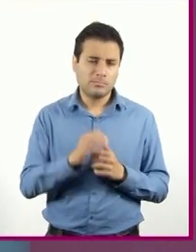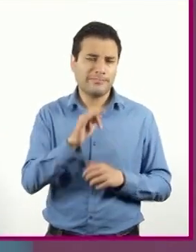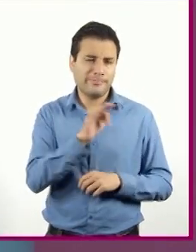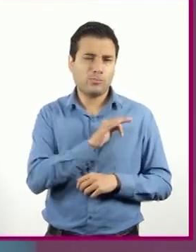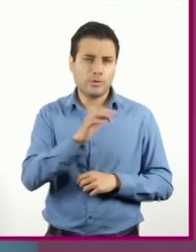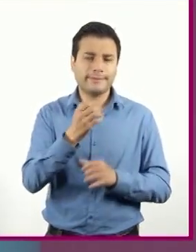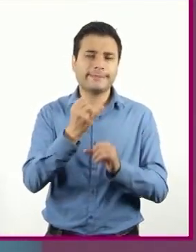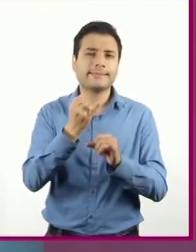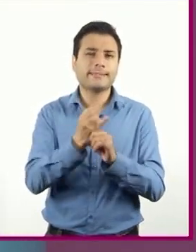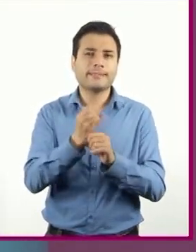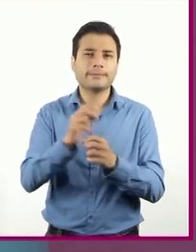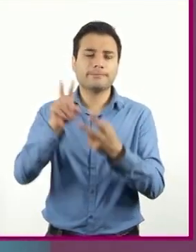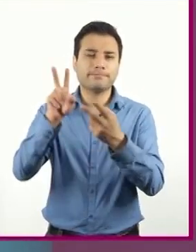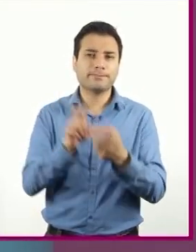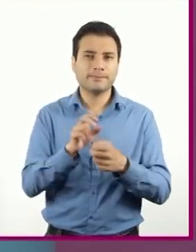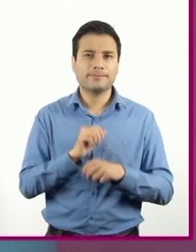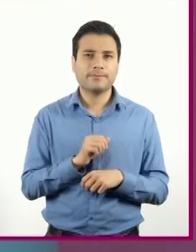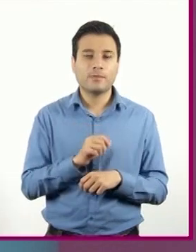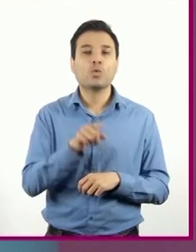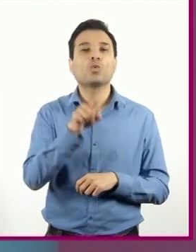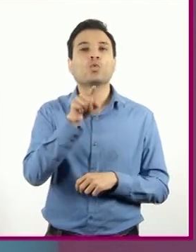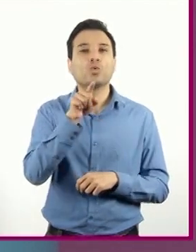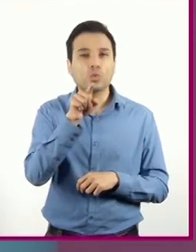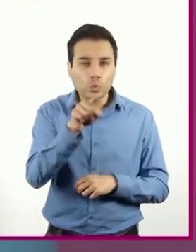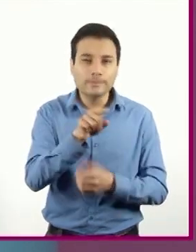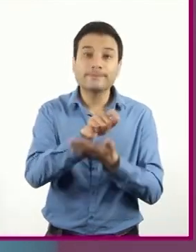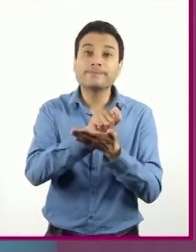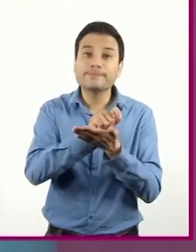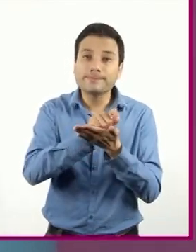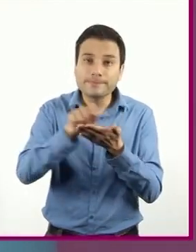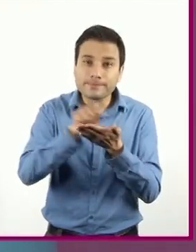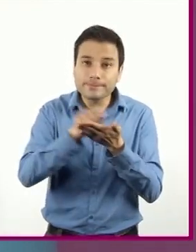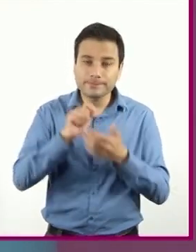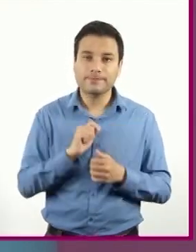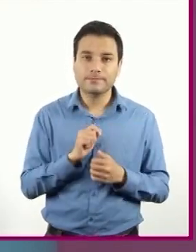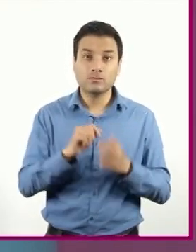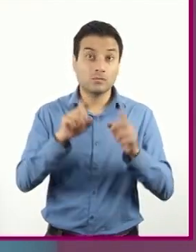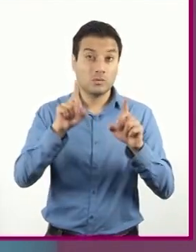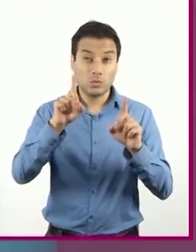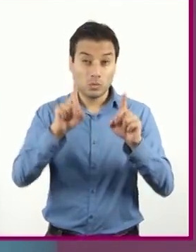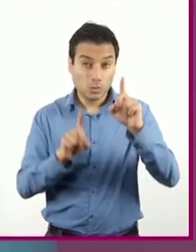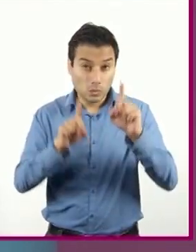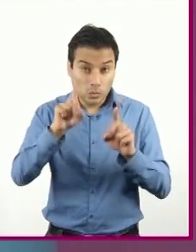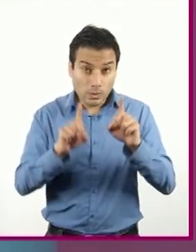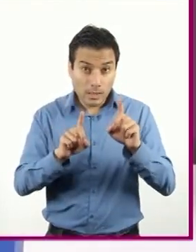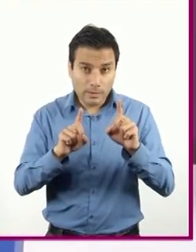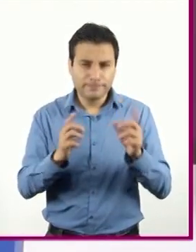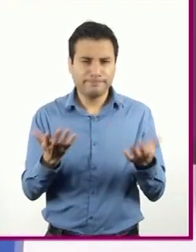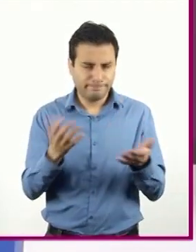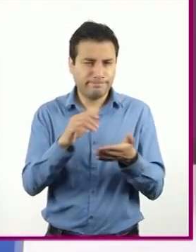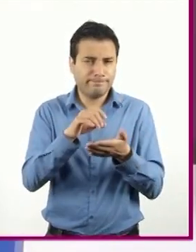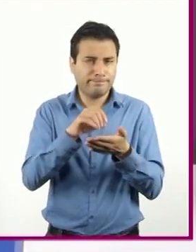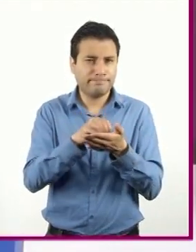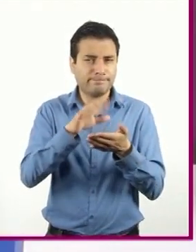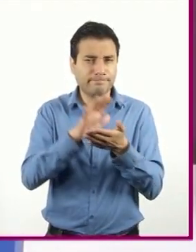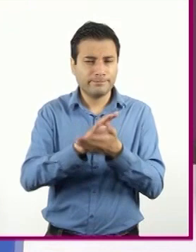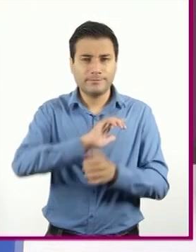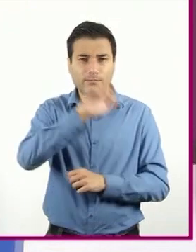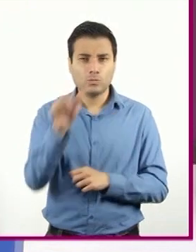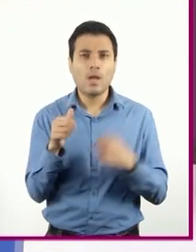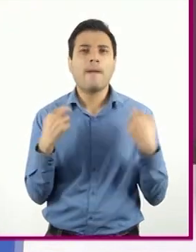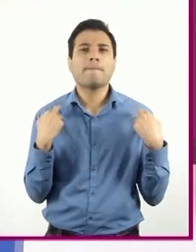internet. Tome nota, sobre todo de algo que no les haya quedado claro. Comenten con su